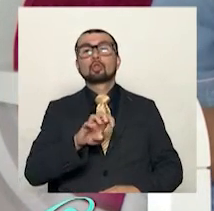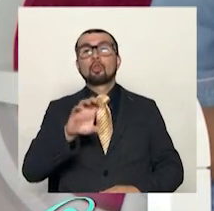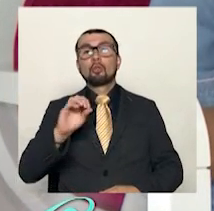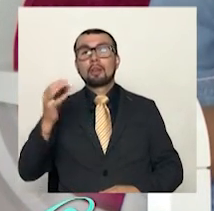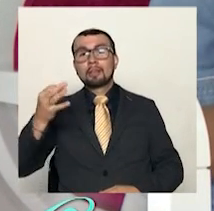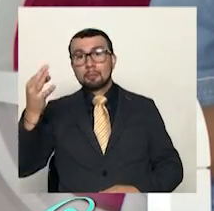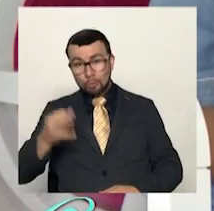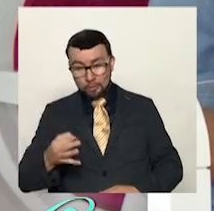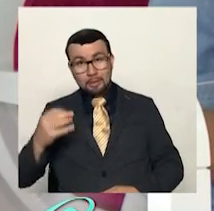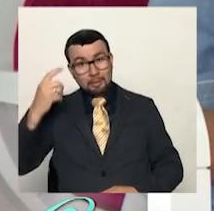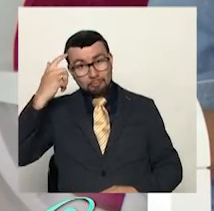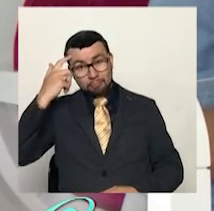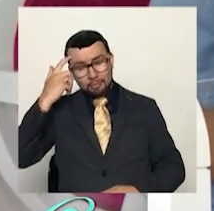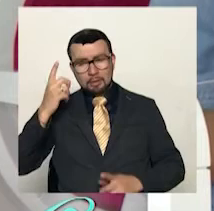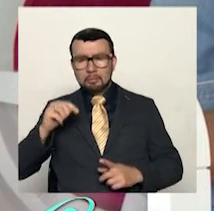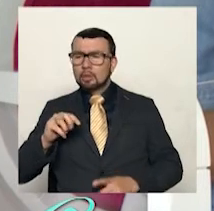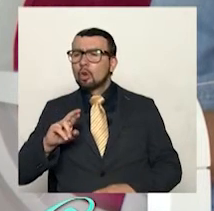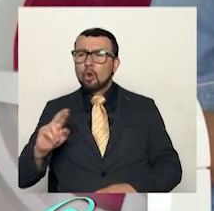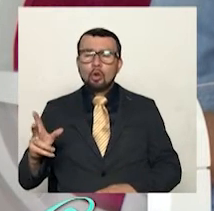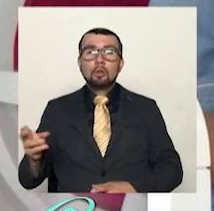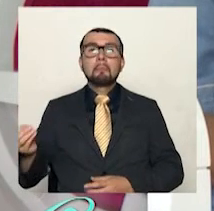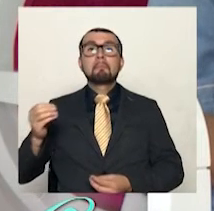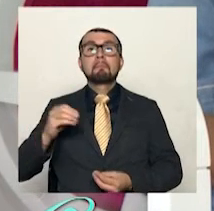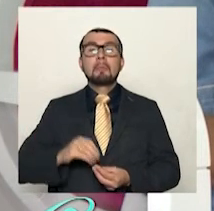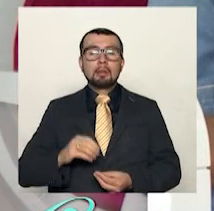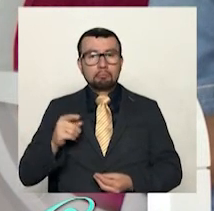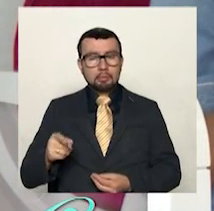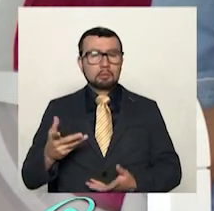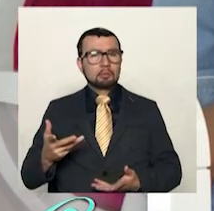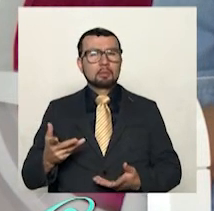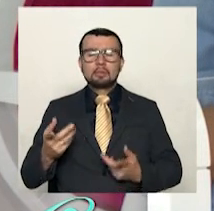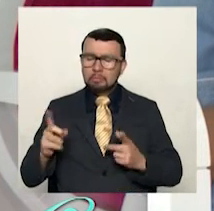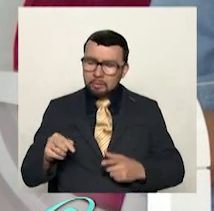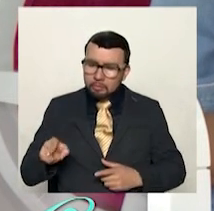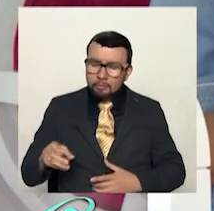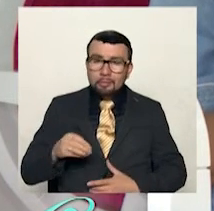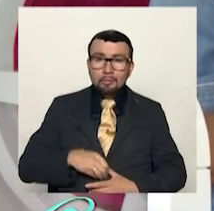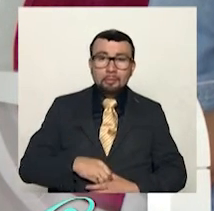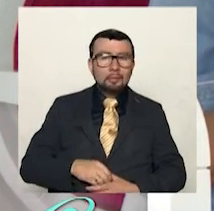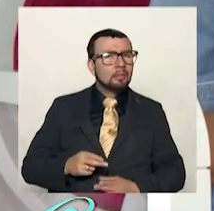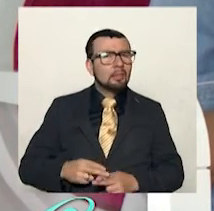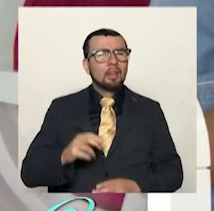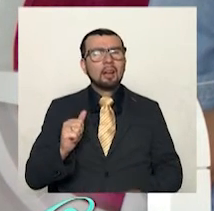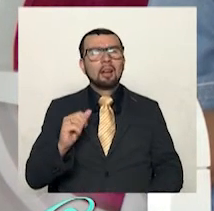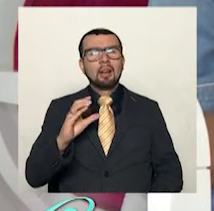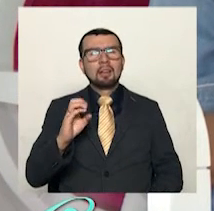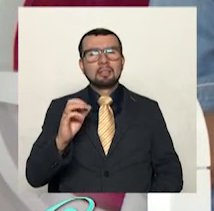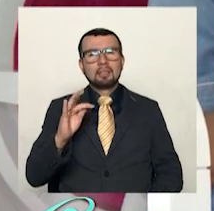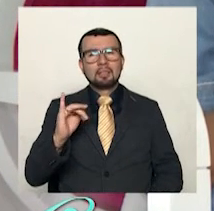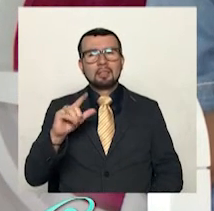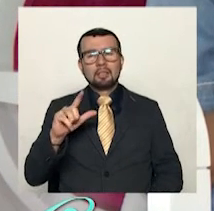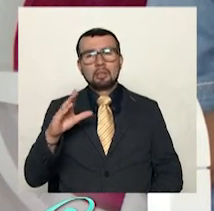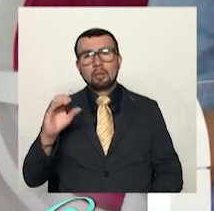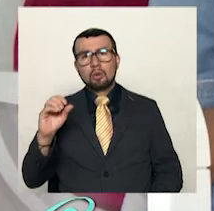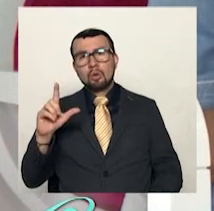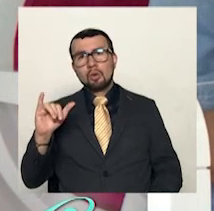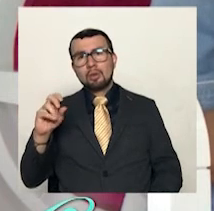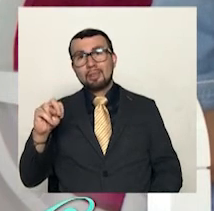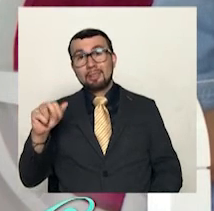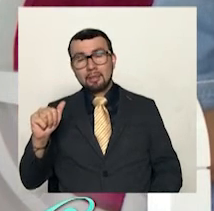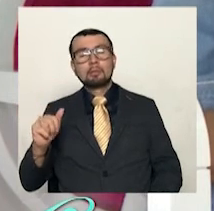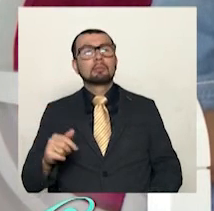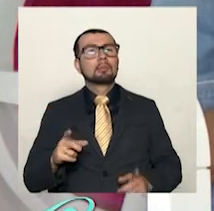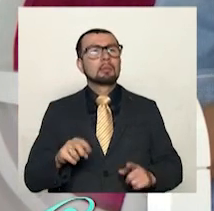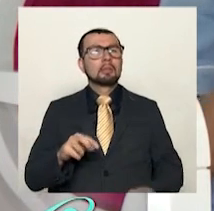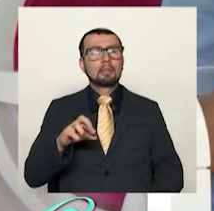el otro se produce a nivel de cerebro. Fuera de eso, en el intestino se produce acetilcolina, se produce óxido nítrico, el